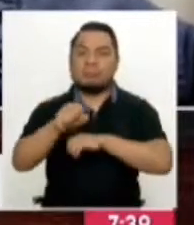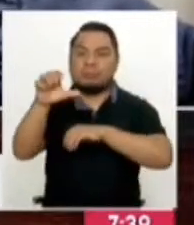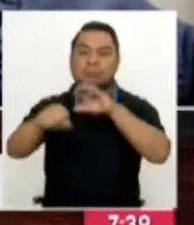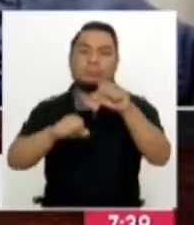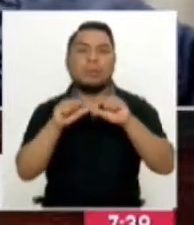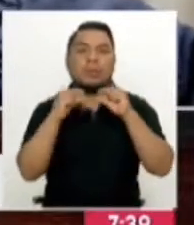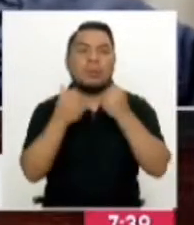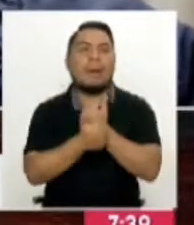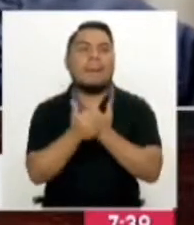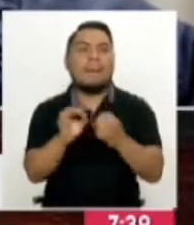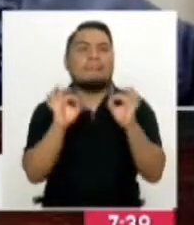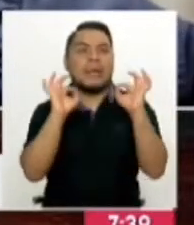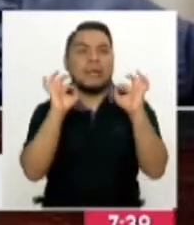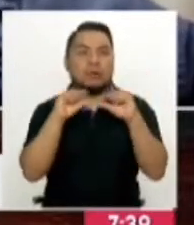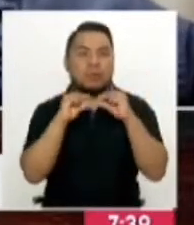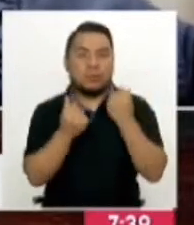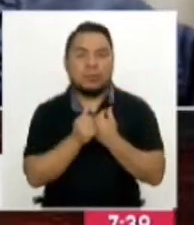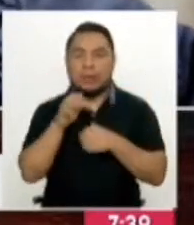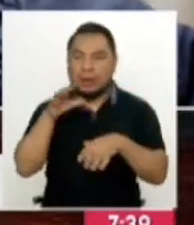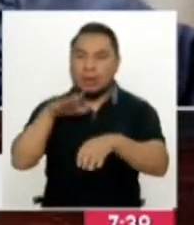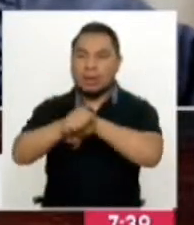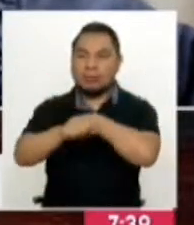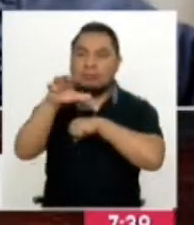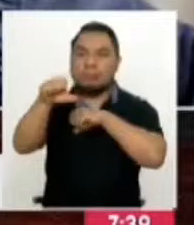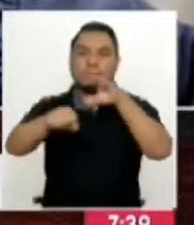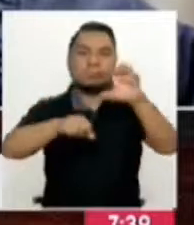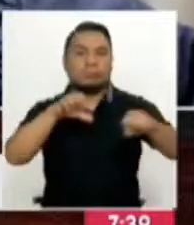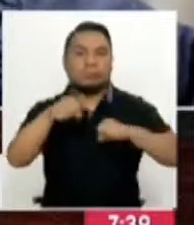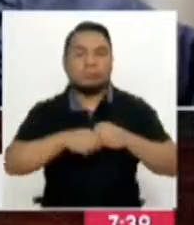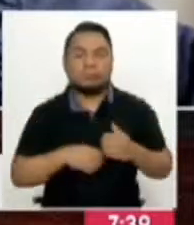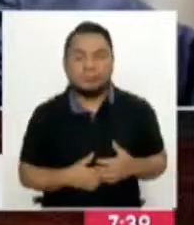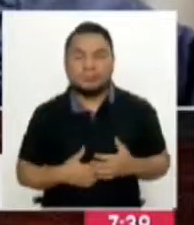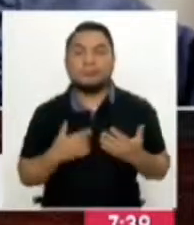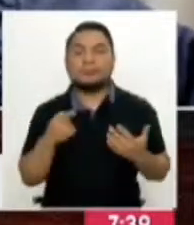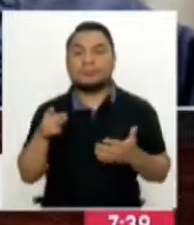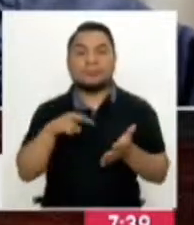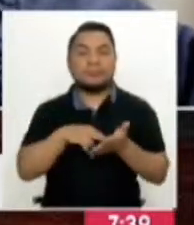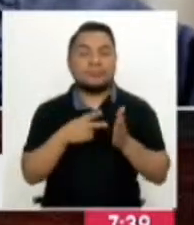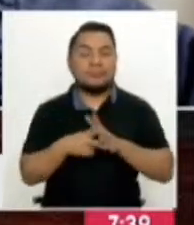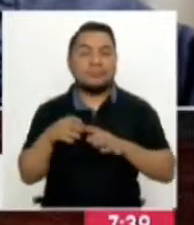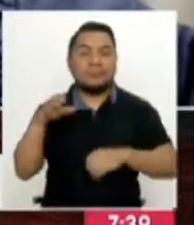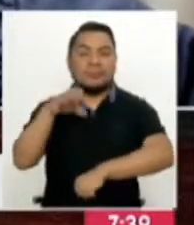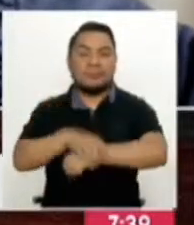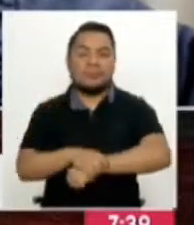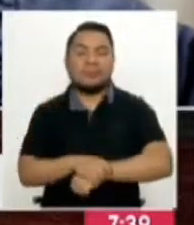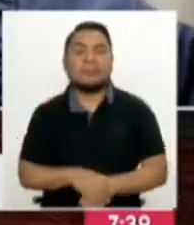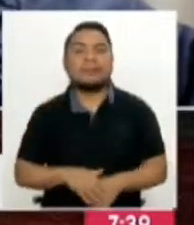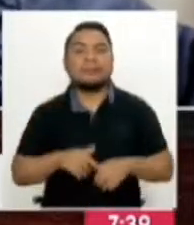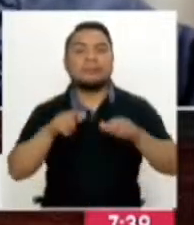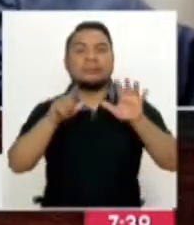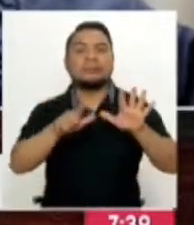el crimen organizado. Ello significó la detención preliminar de